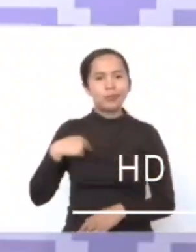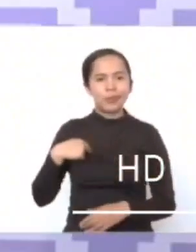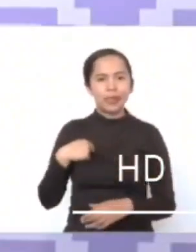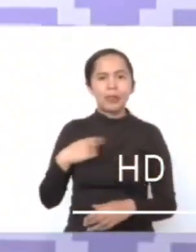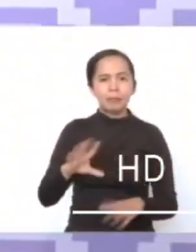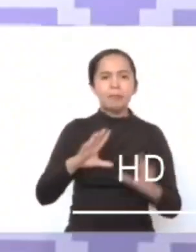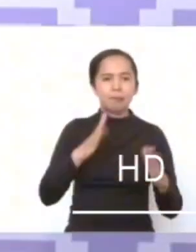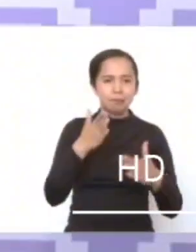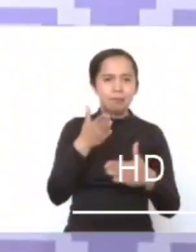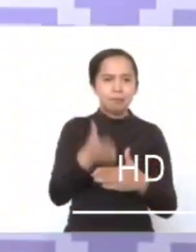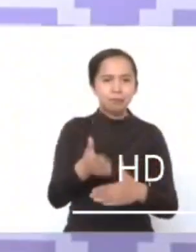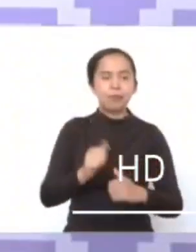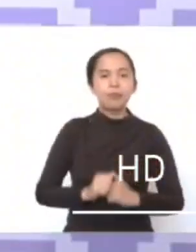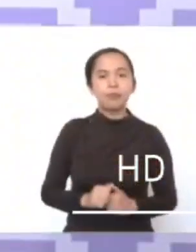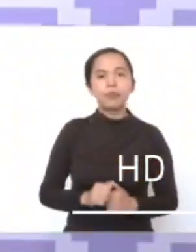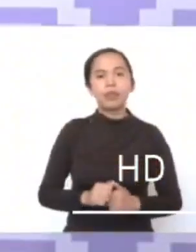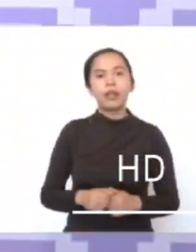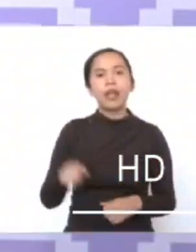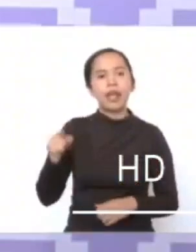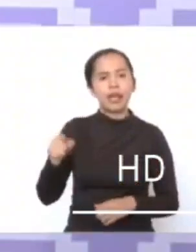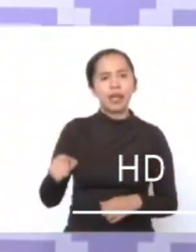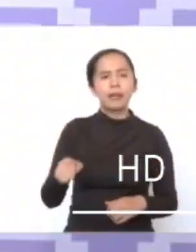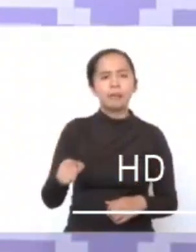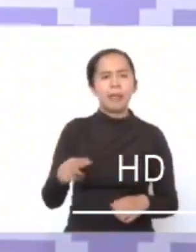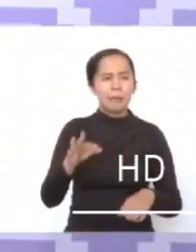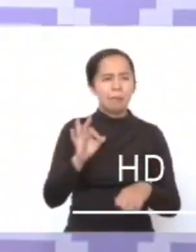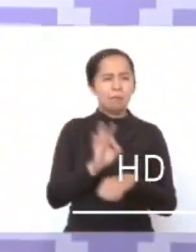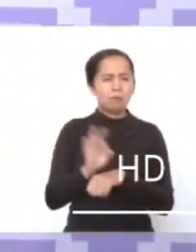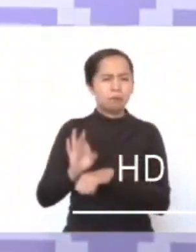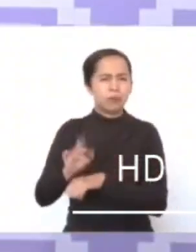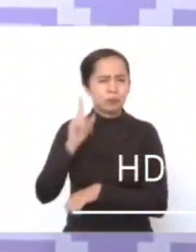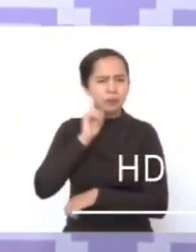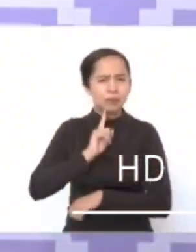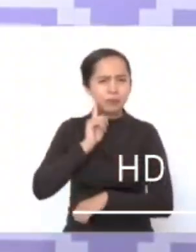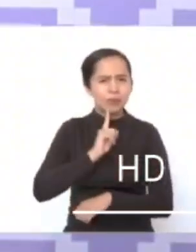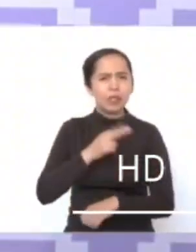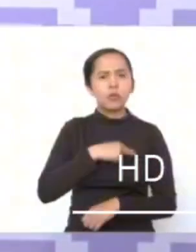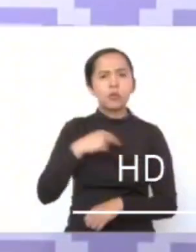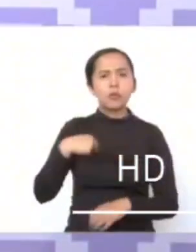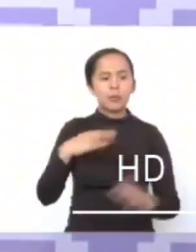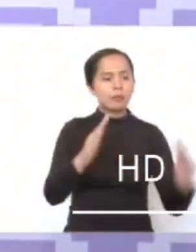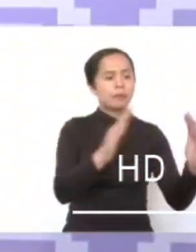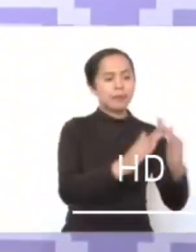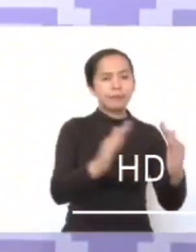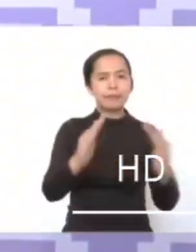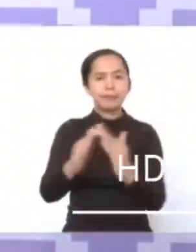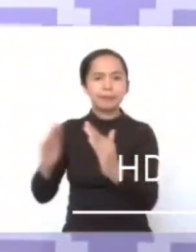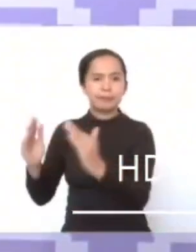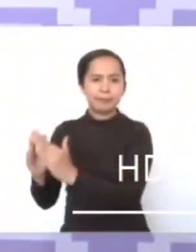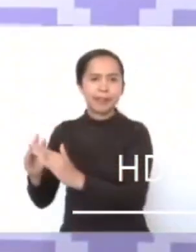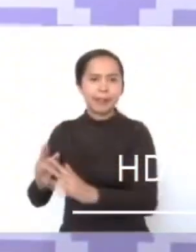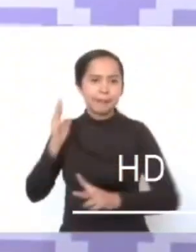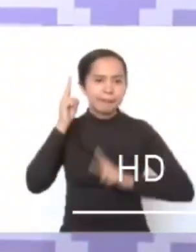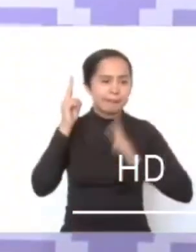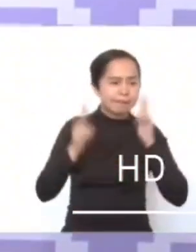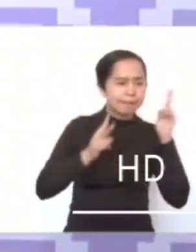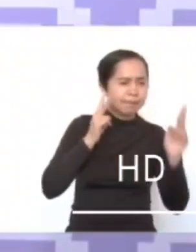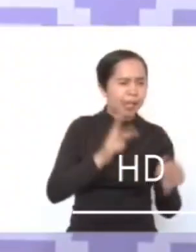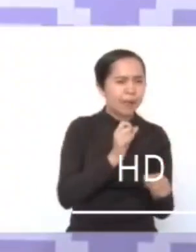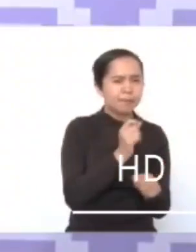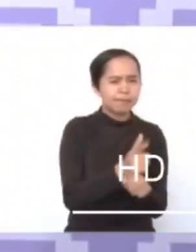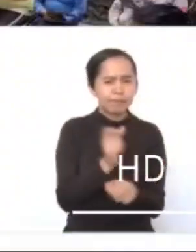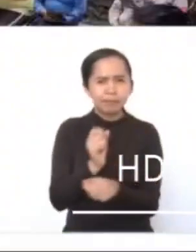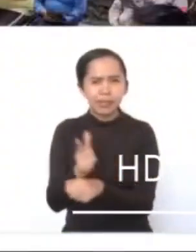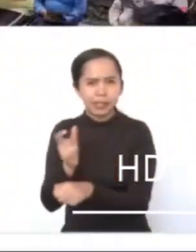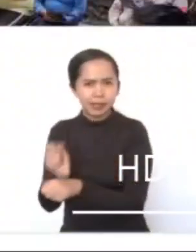prevención. Con la Red de Mujeres para el Bienestar realizamos visitas casa por casa detectando y canalizando casos